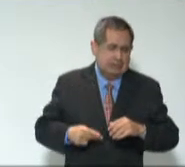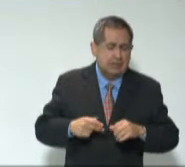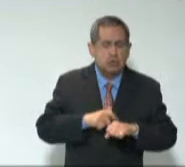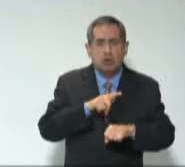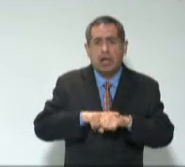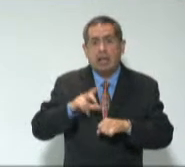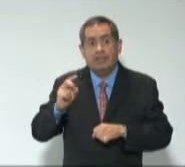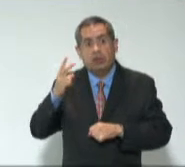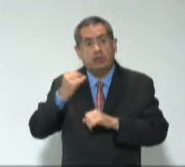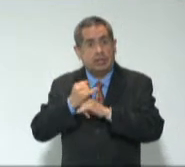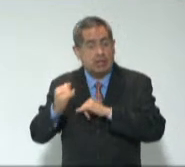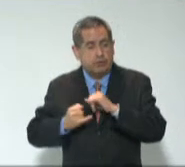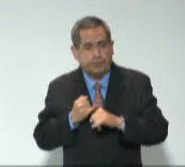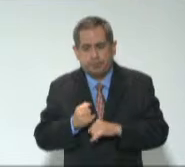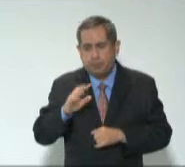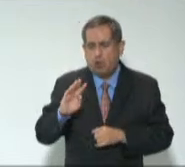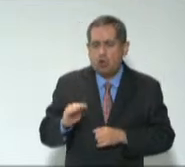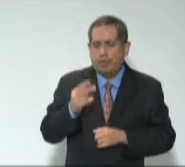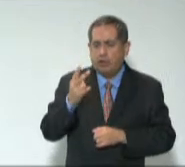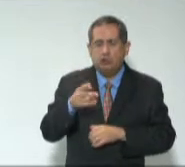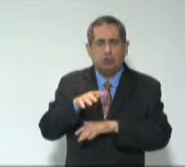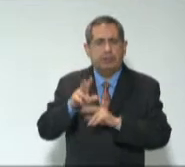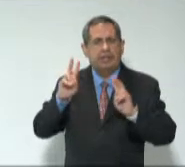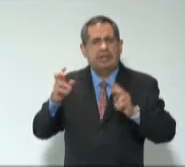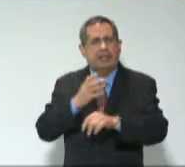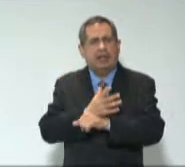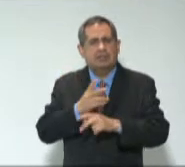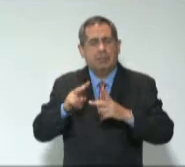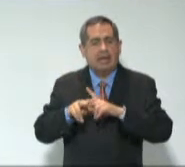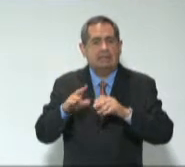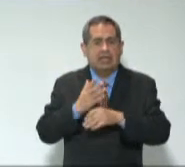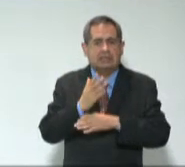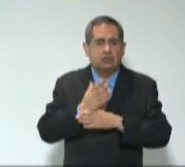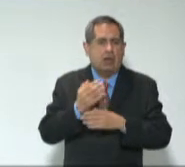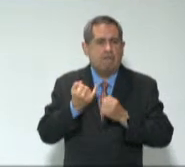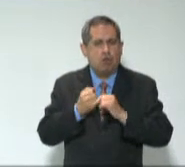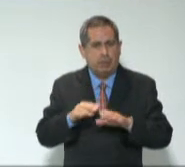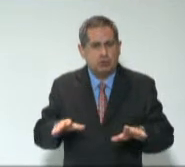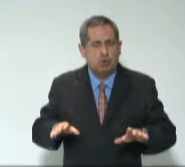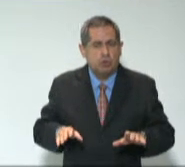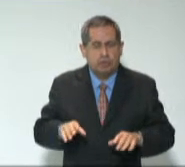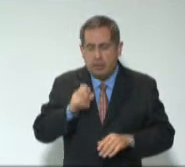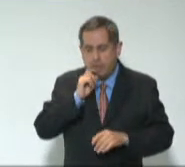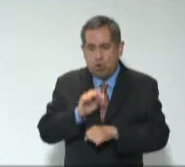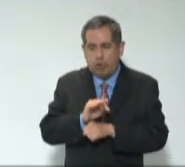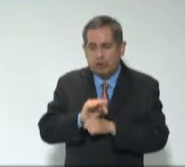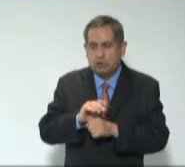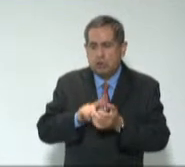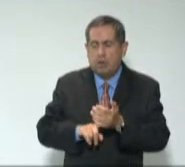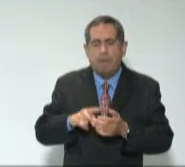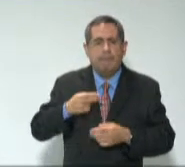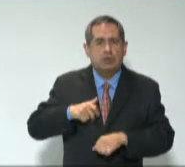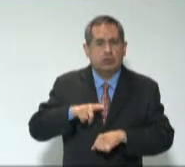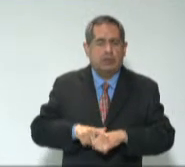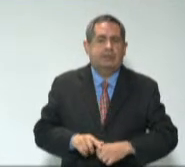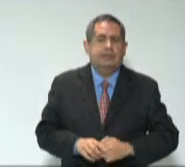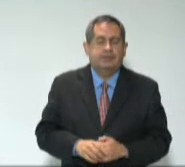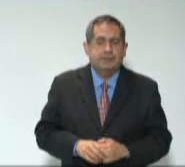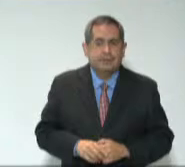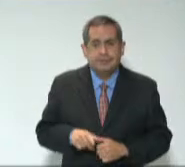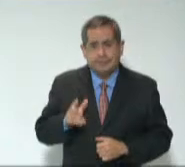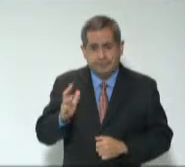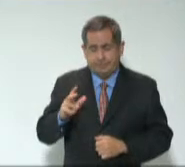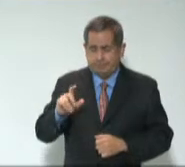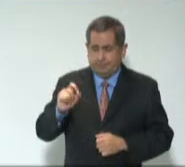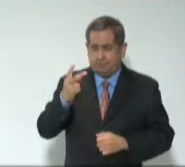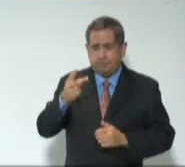internacional 92 de ellos relativo al tema de transparencia acceso a la información pública y a la protección de datos personales ha realizado